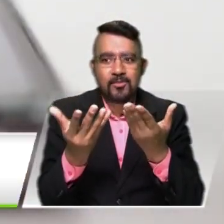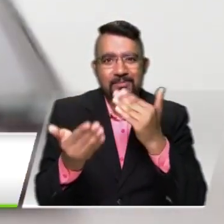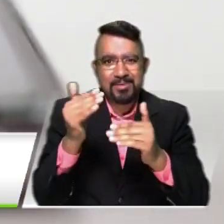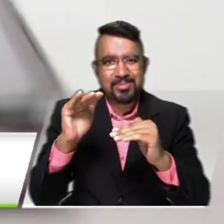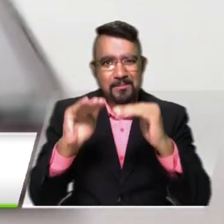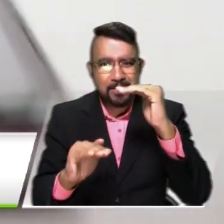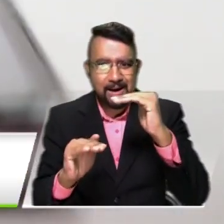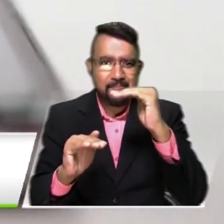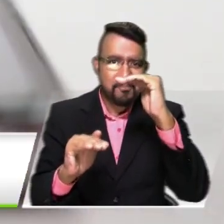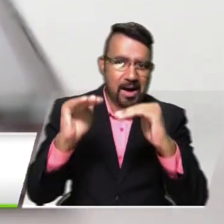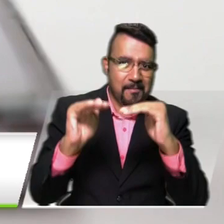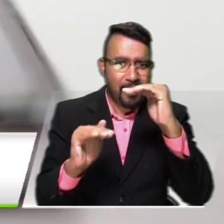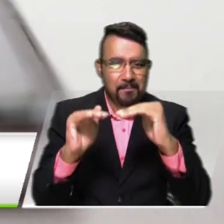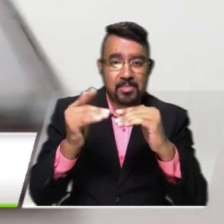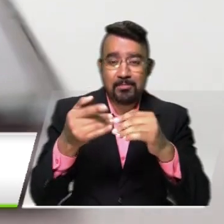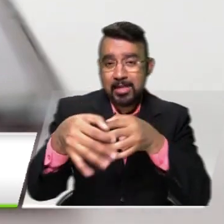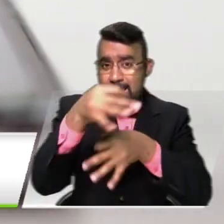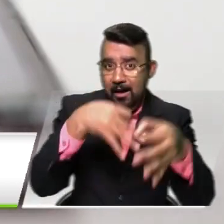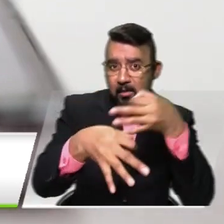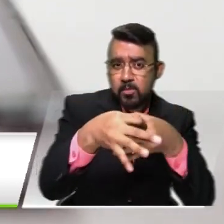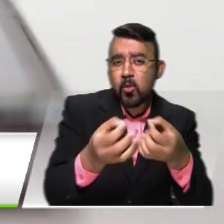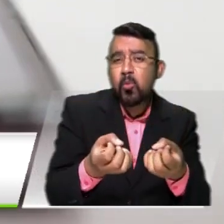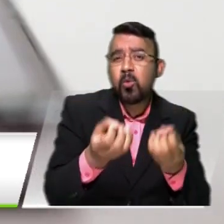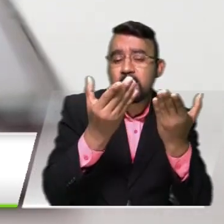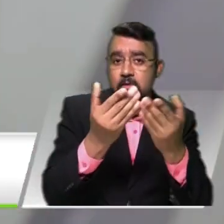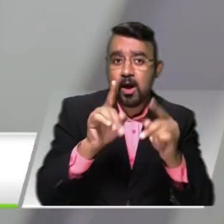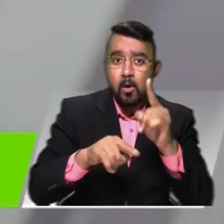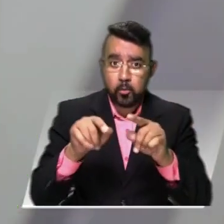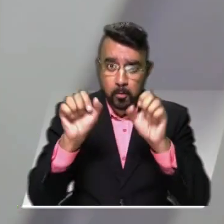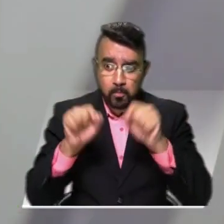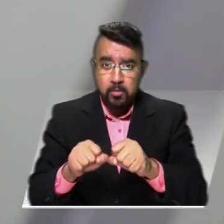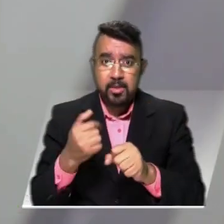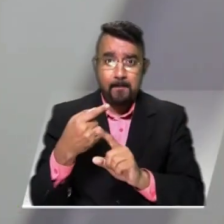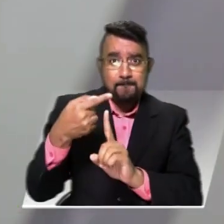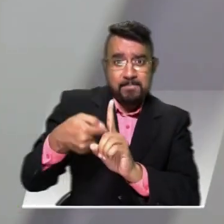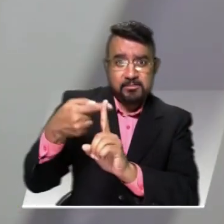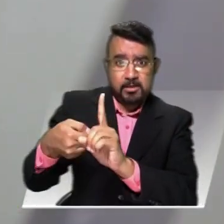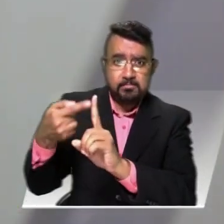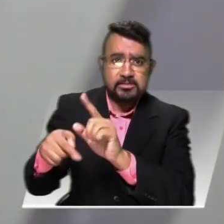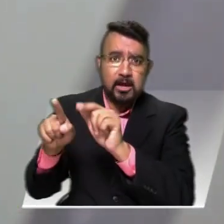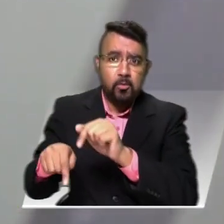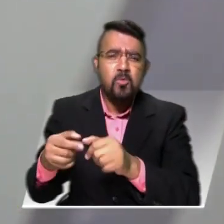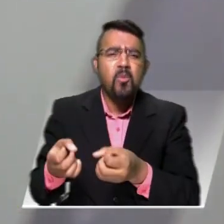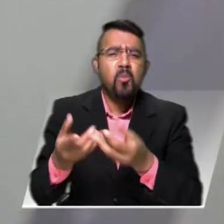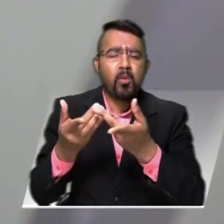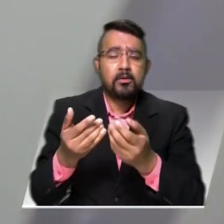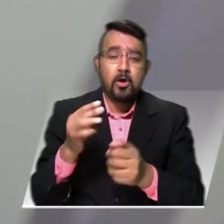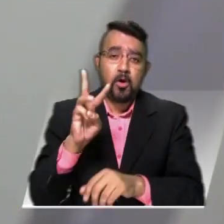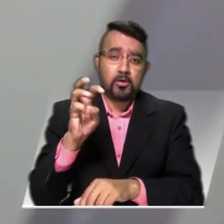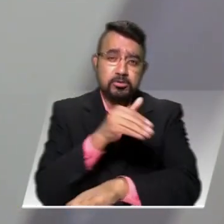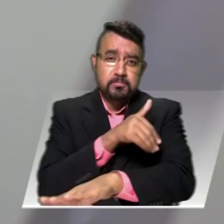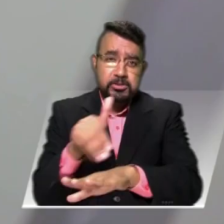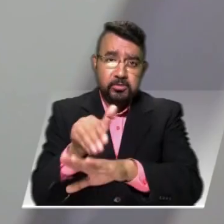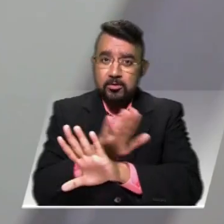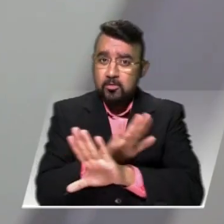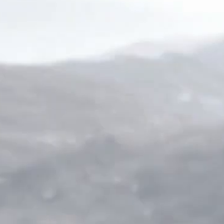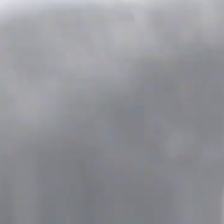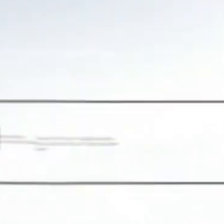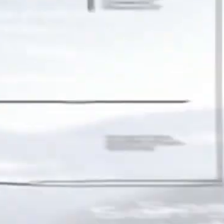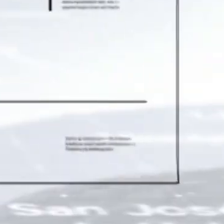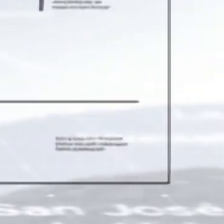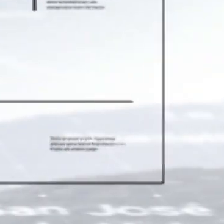el monto a cambiar. En su mayoría, los topes máximos mensuales de transacciones que permiten son de 8 millones de pesos colombianos.